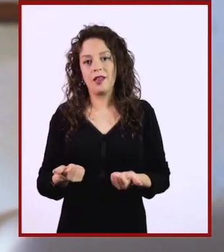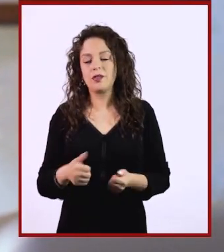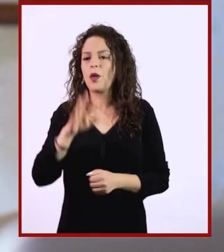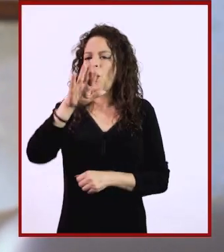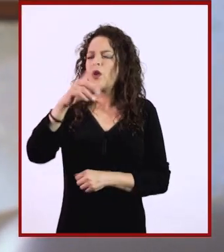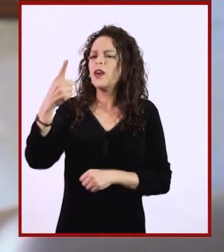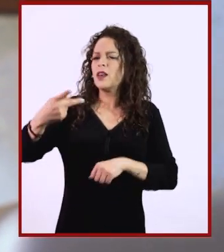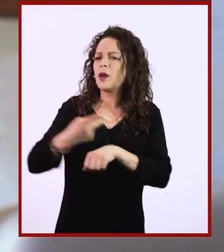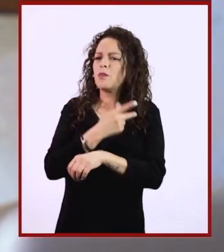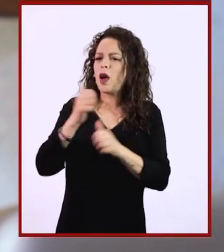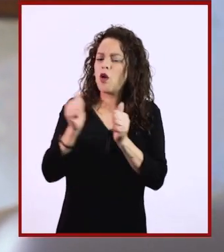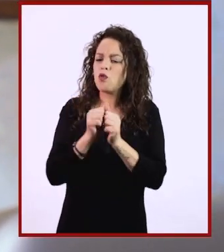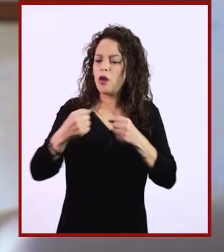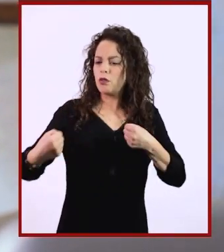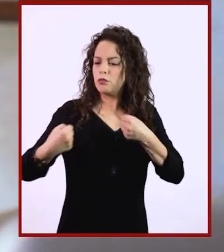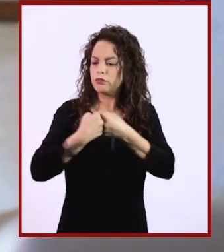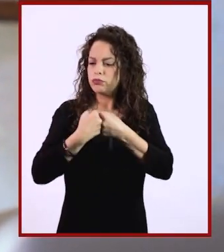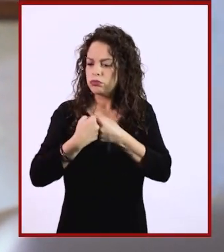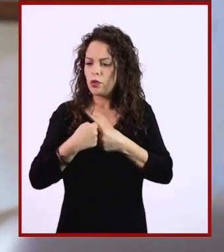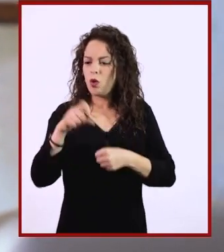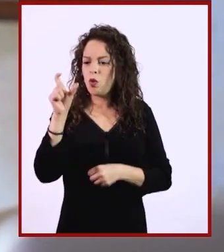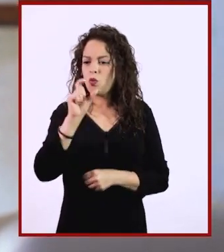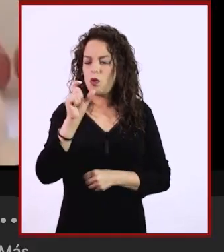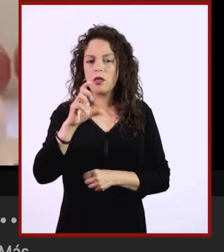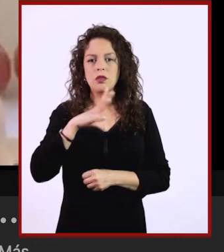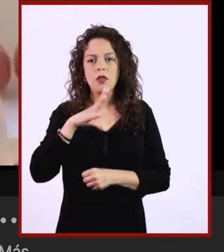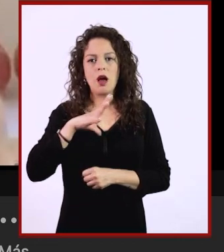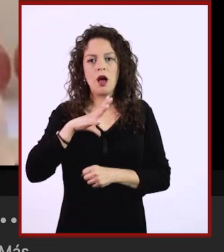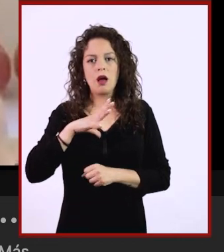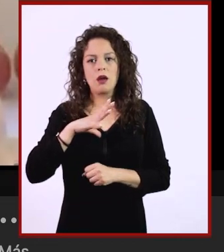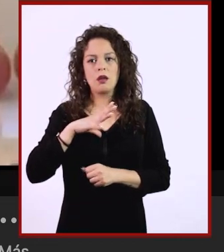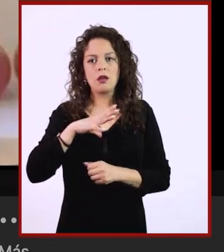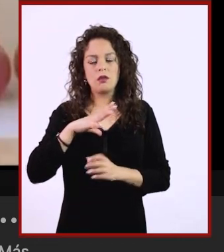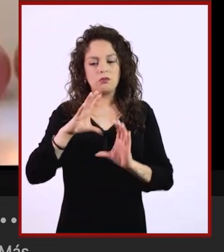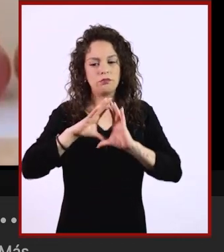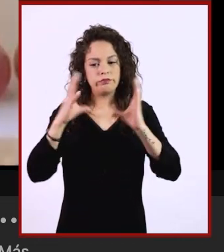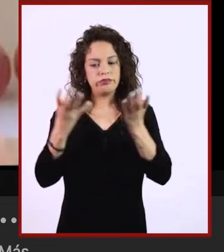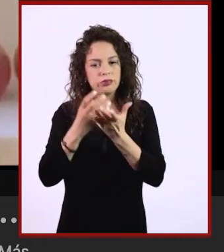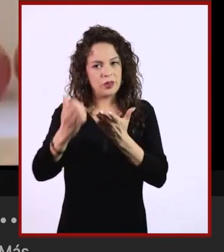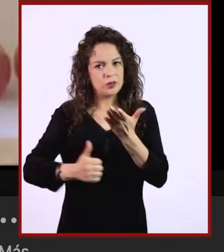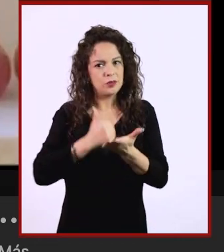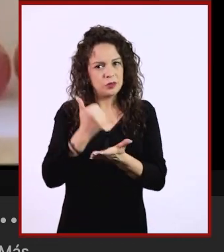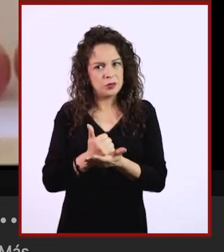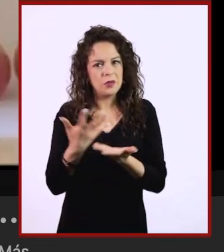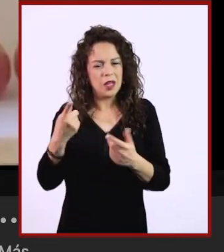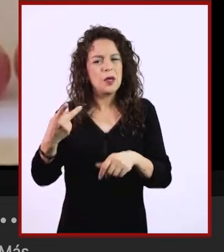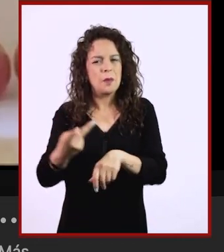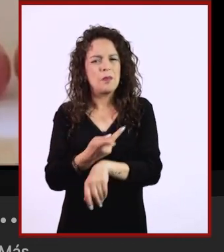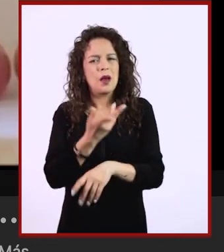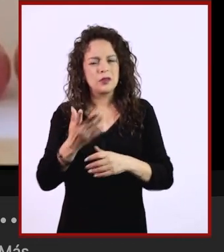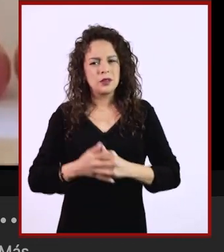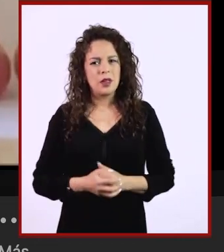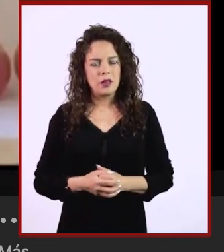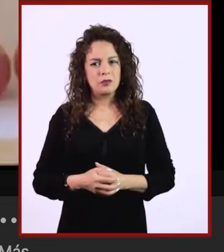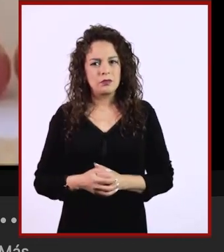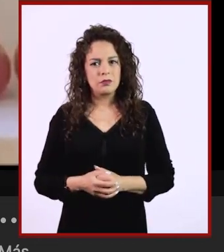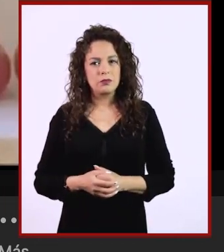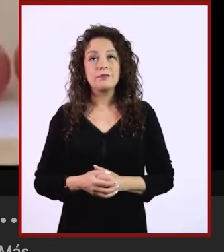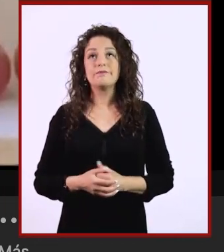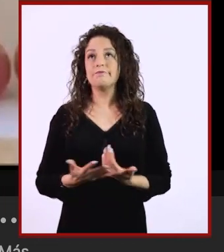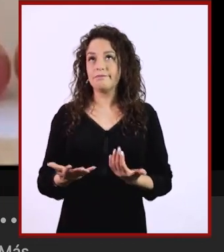nacionales al considerarse la ciudadanía global? Pues, pues sí, como les había comentado, pues